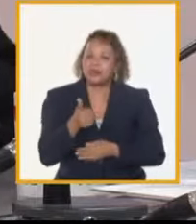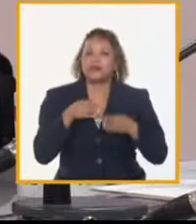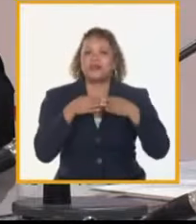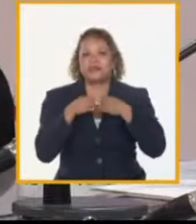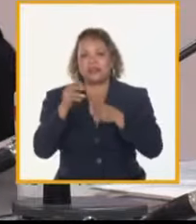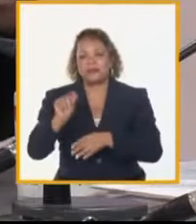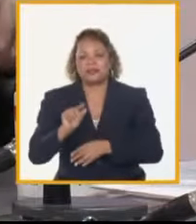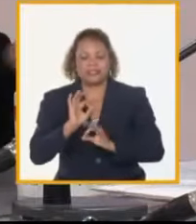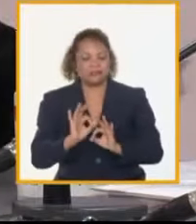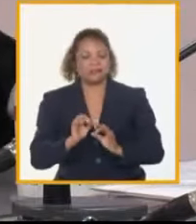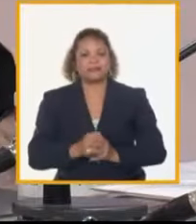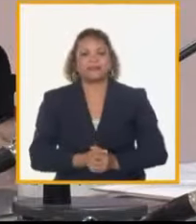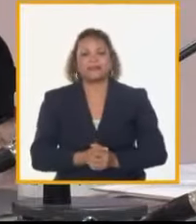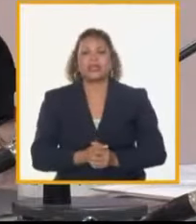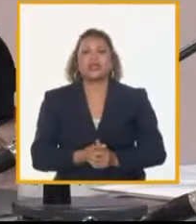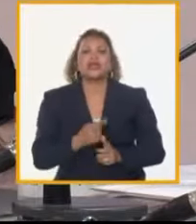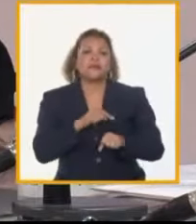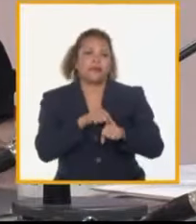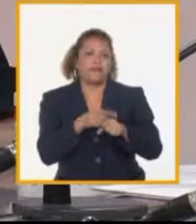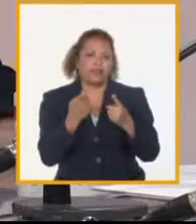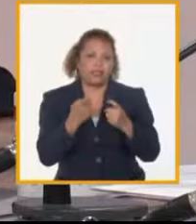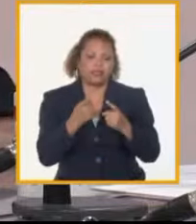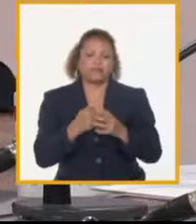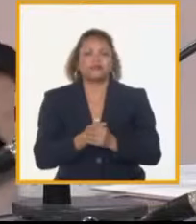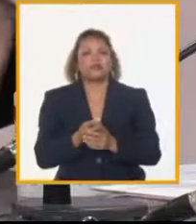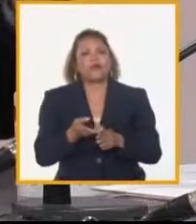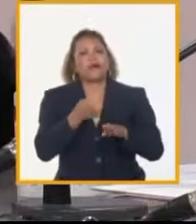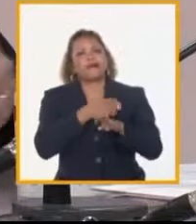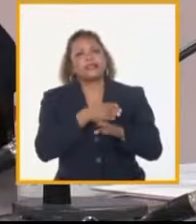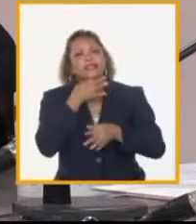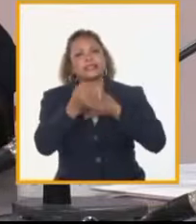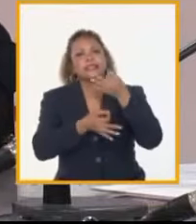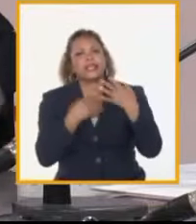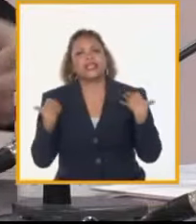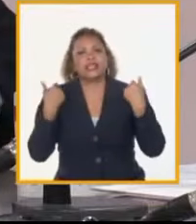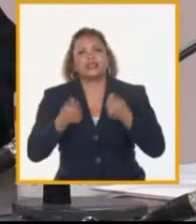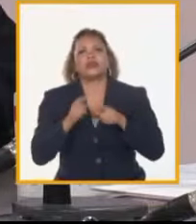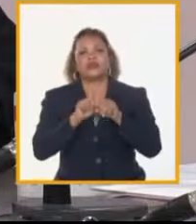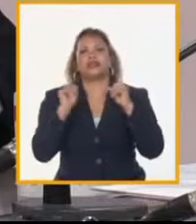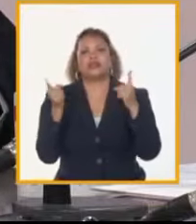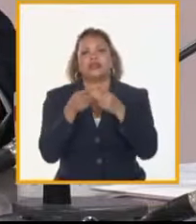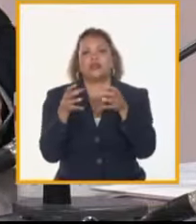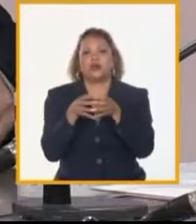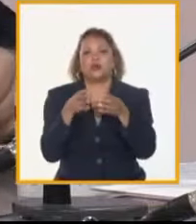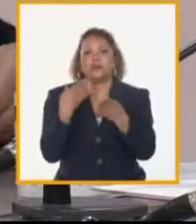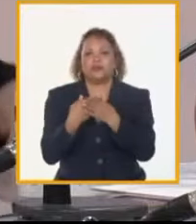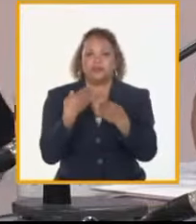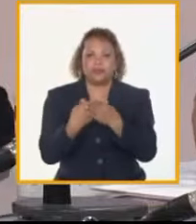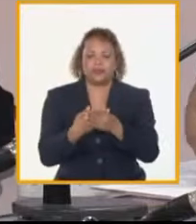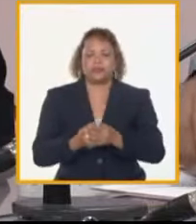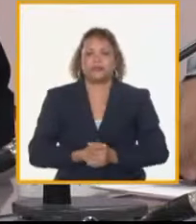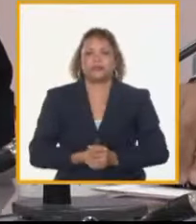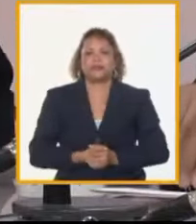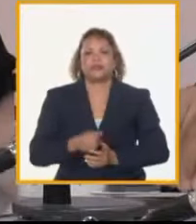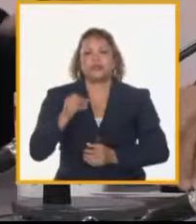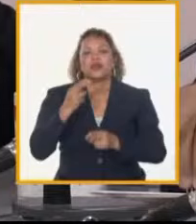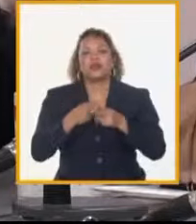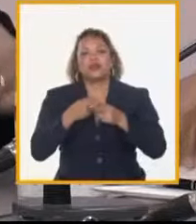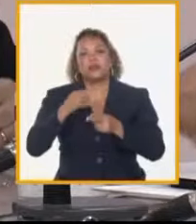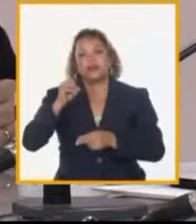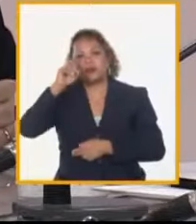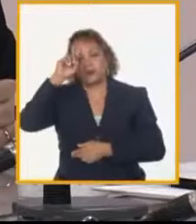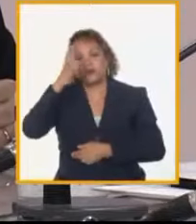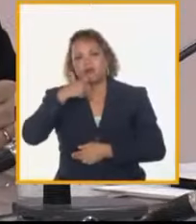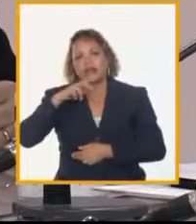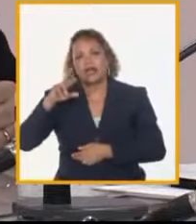servicio. Bueno, me quedan unos minutos y quiero hablar con el director general del Grupo Empresarial, el presidente del Grupo Empresarial, Oscar. Antes